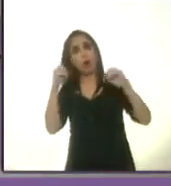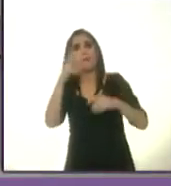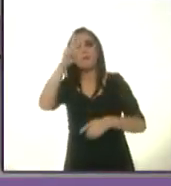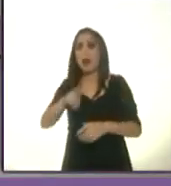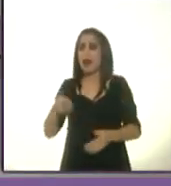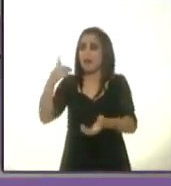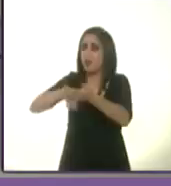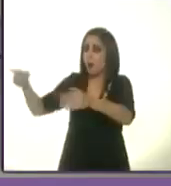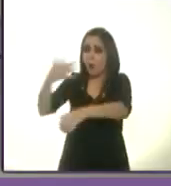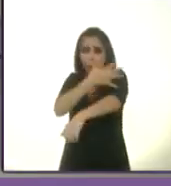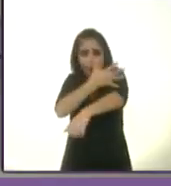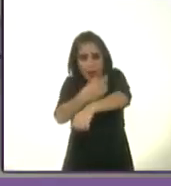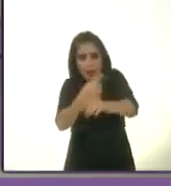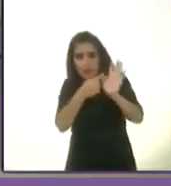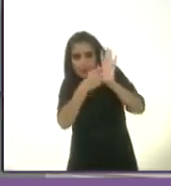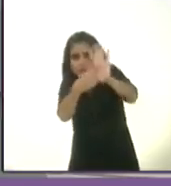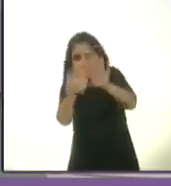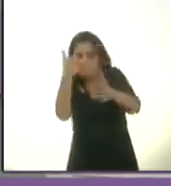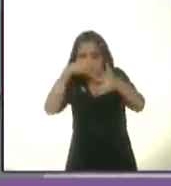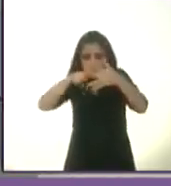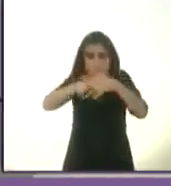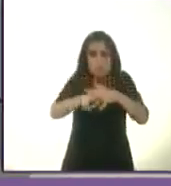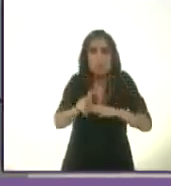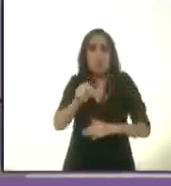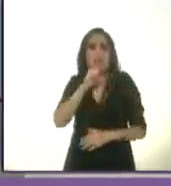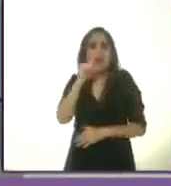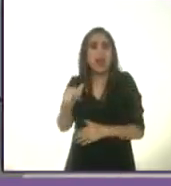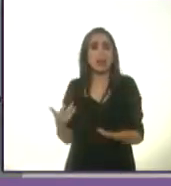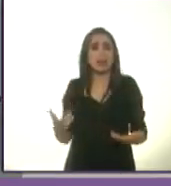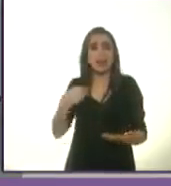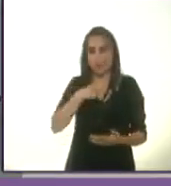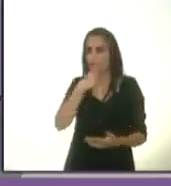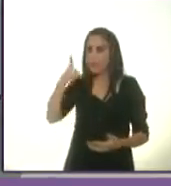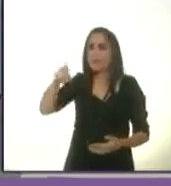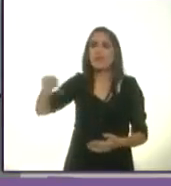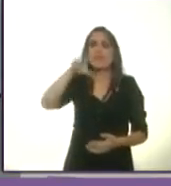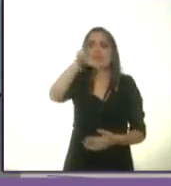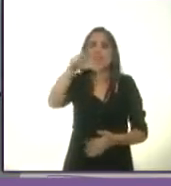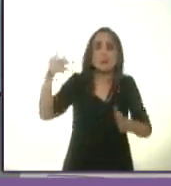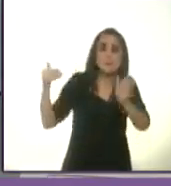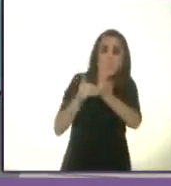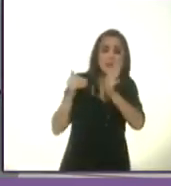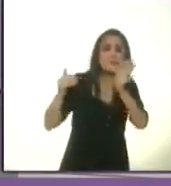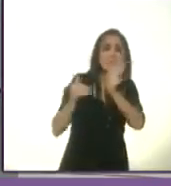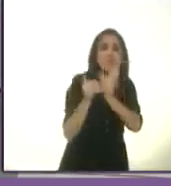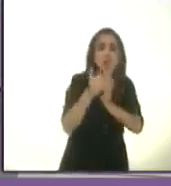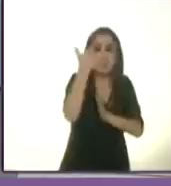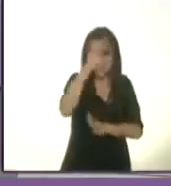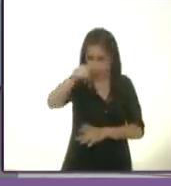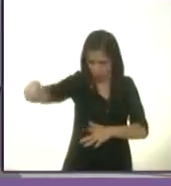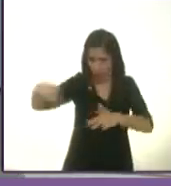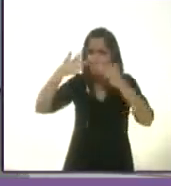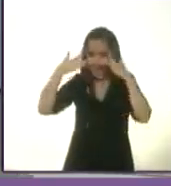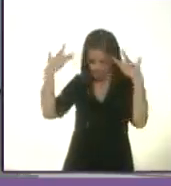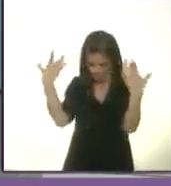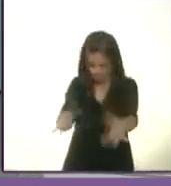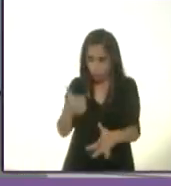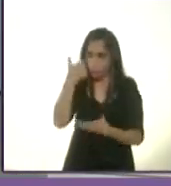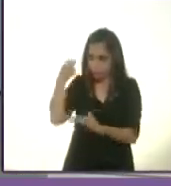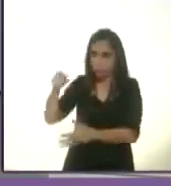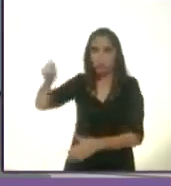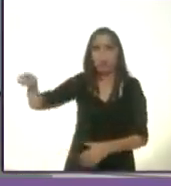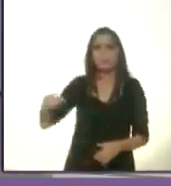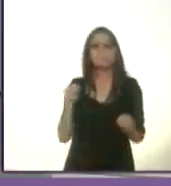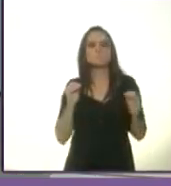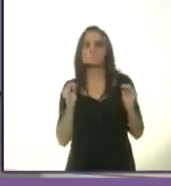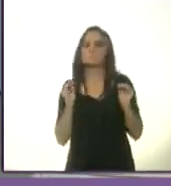en el debate pasado les dije que renunciaran a sus 18 mil millones de pesos y nadie dijo yo si tanto